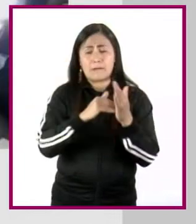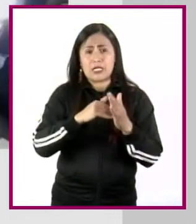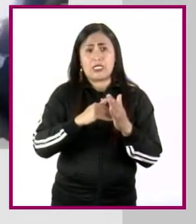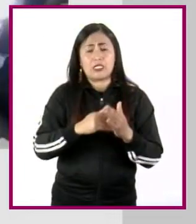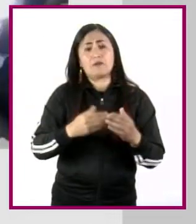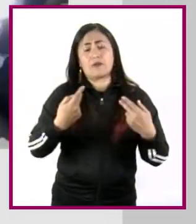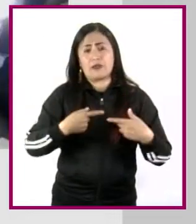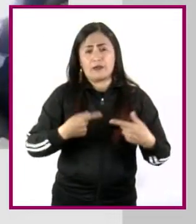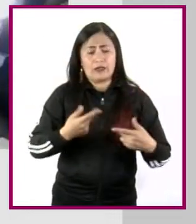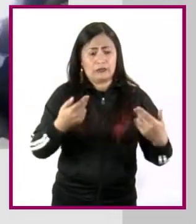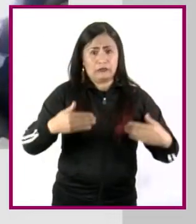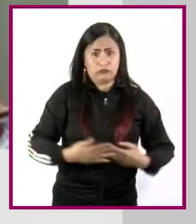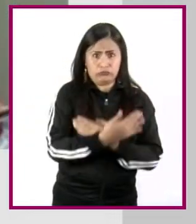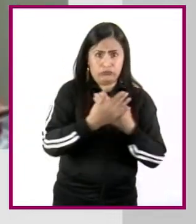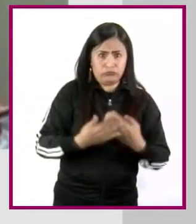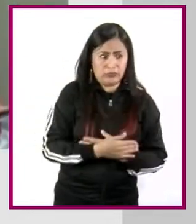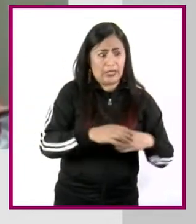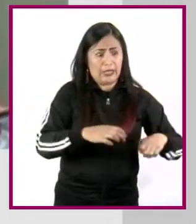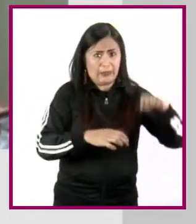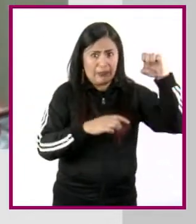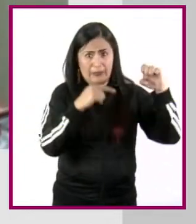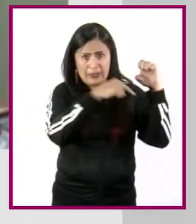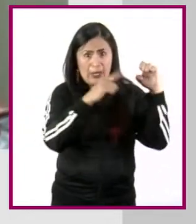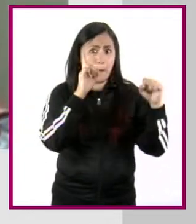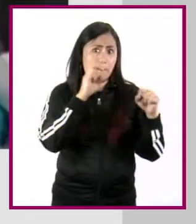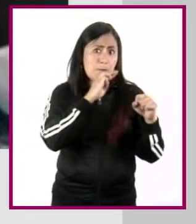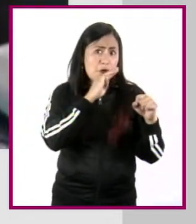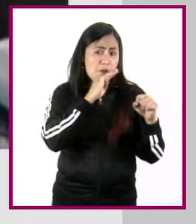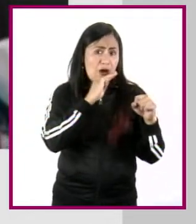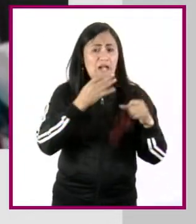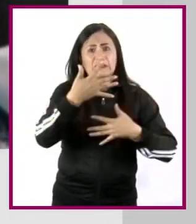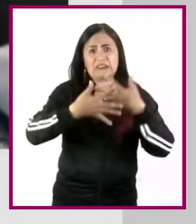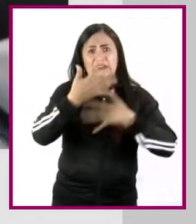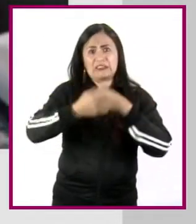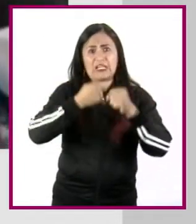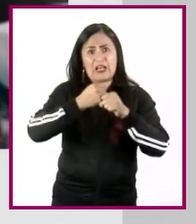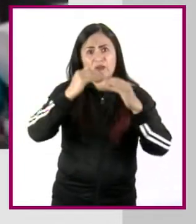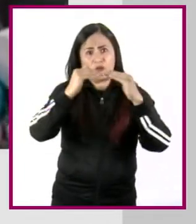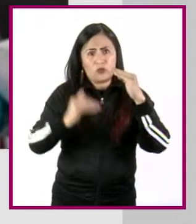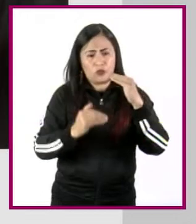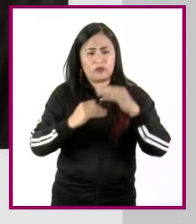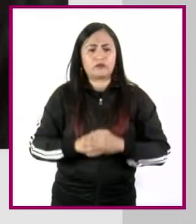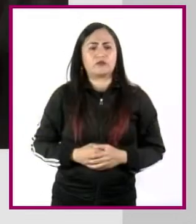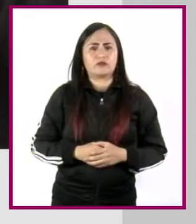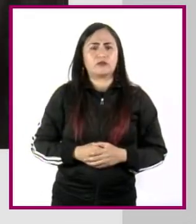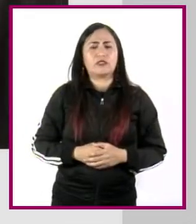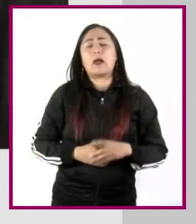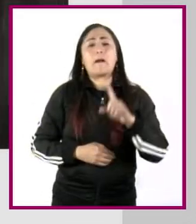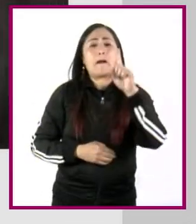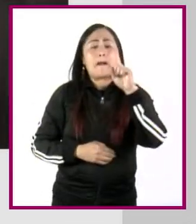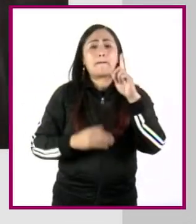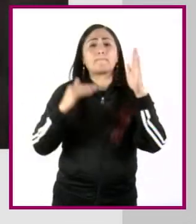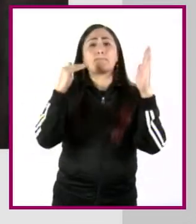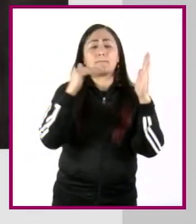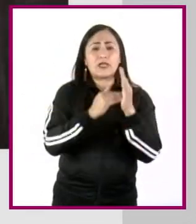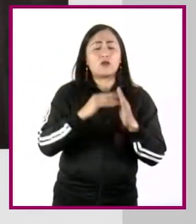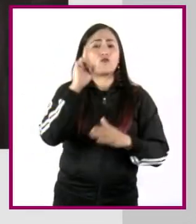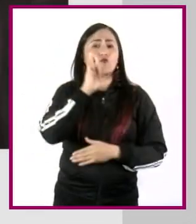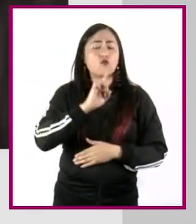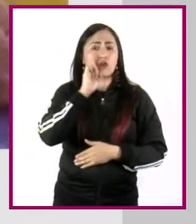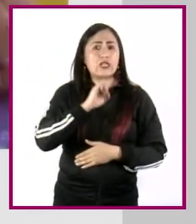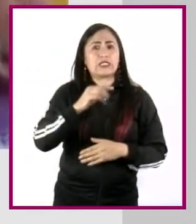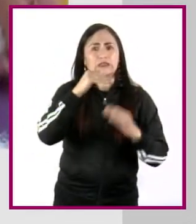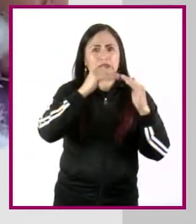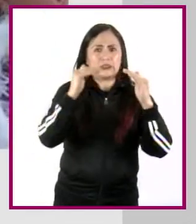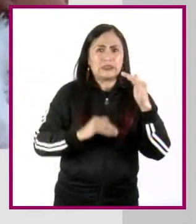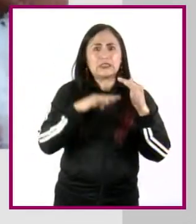15 años de edad. La tasa de fecundidad adolescente es de 66 nacimientos por cada 1.000 mujeres menores de 19